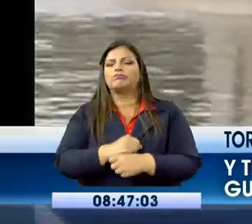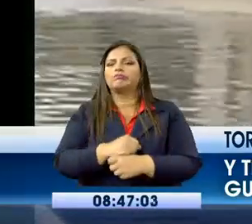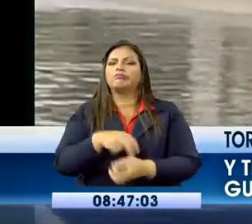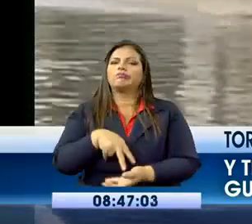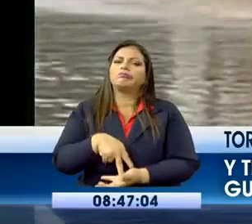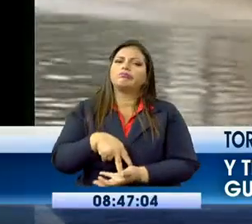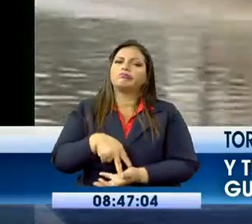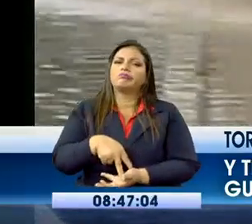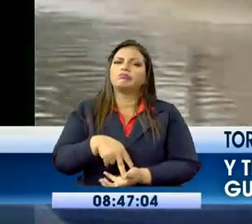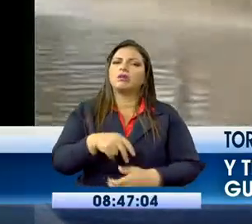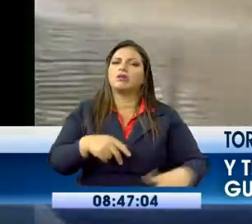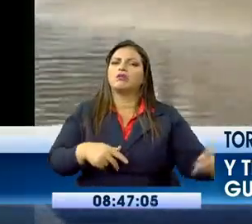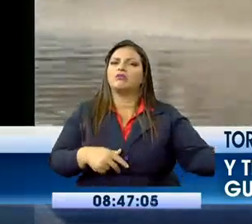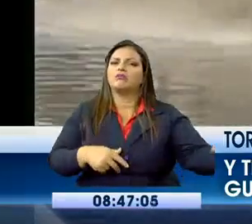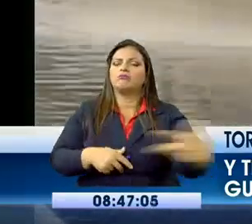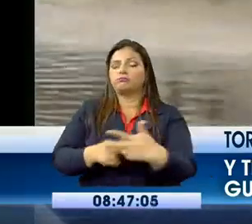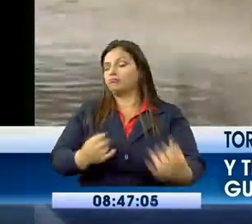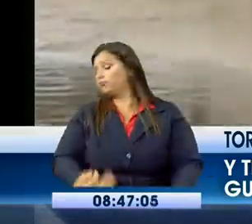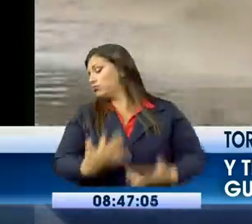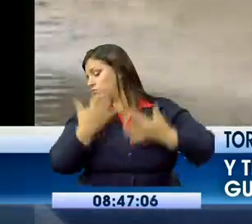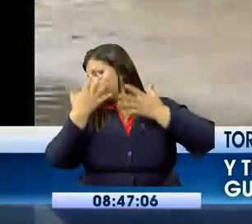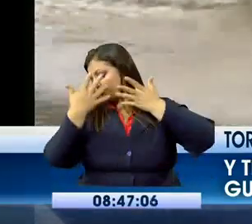favor.